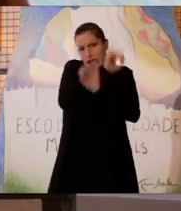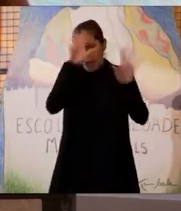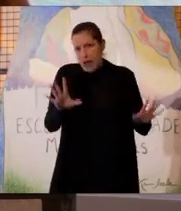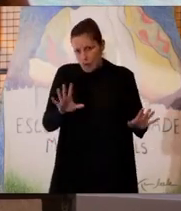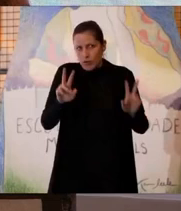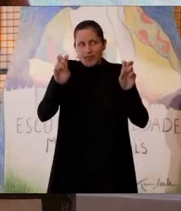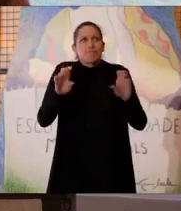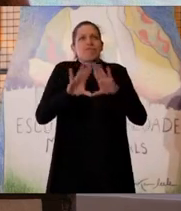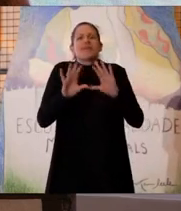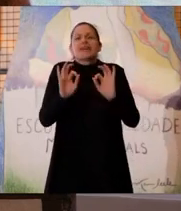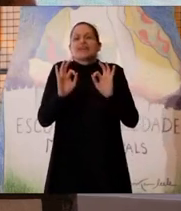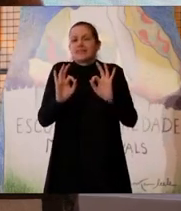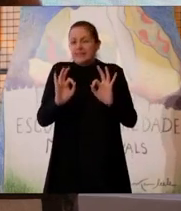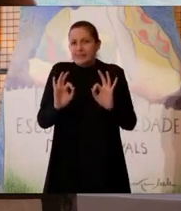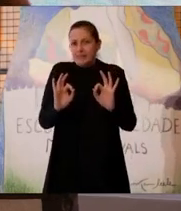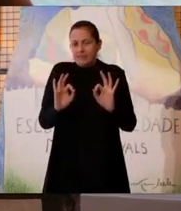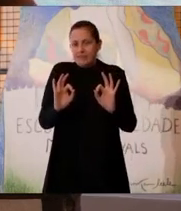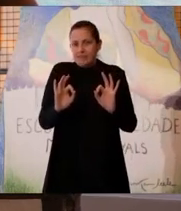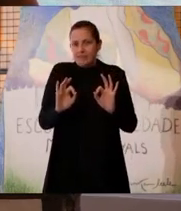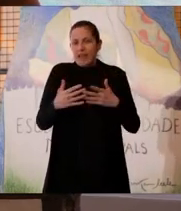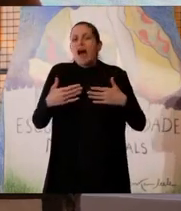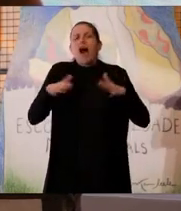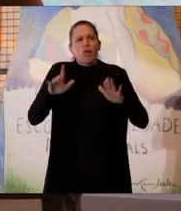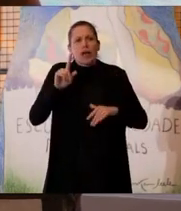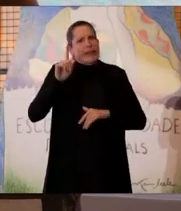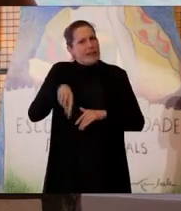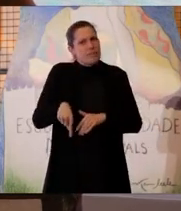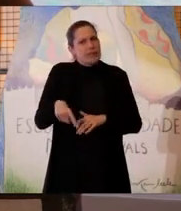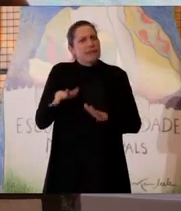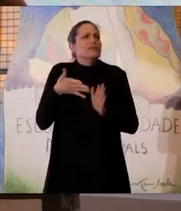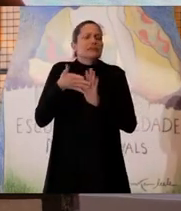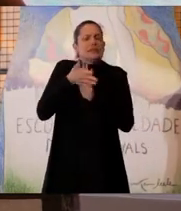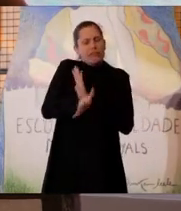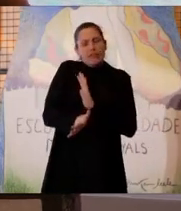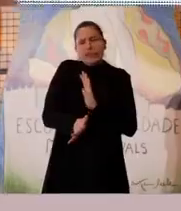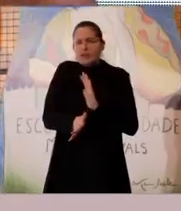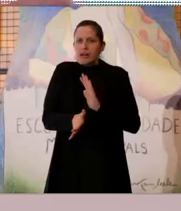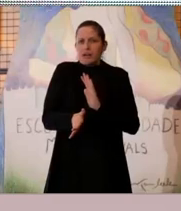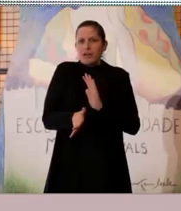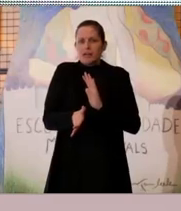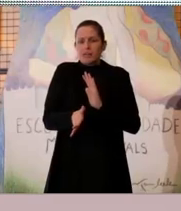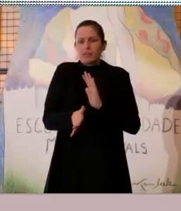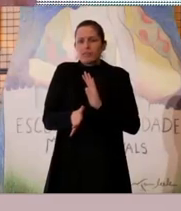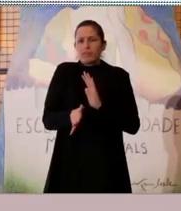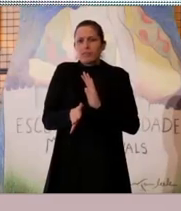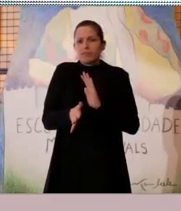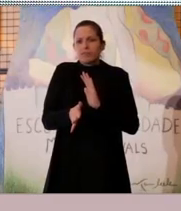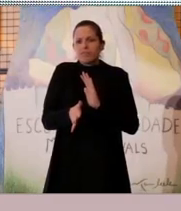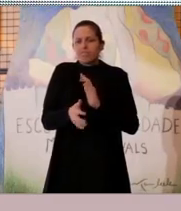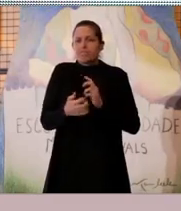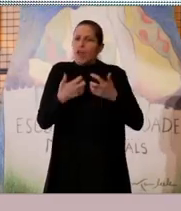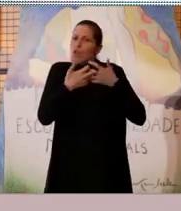aunque también eso implica Aunque eso también implica ponernos a nosotras en la situación de